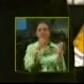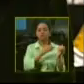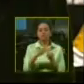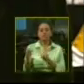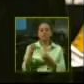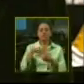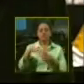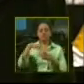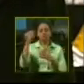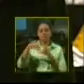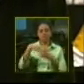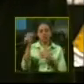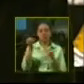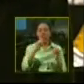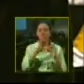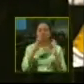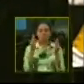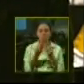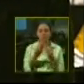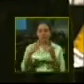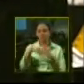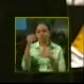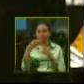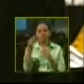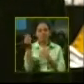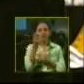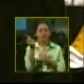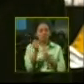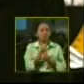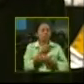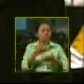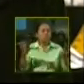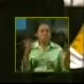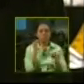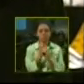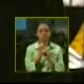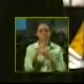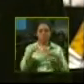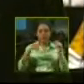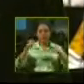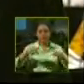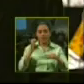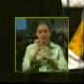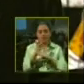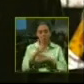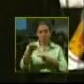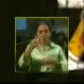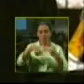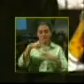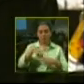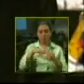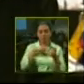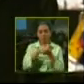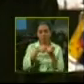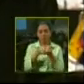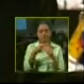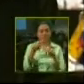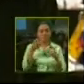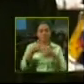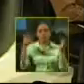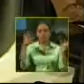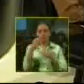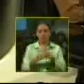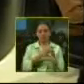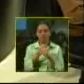organizaciones de migrantes, los familiares de migrantes y una serie de entidades que aquí en el Ecuador han venido aportando en este tema desde hace muchos